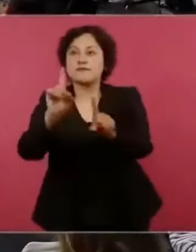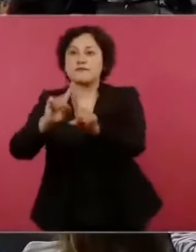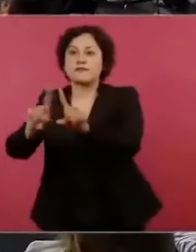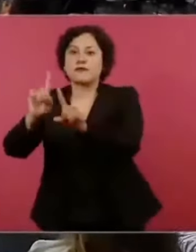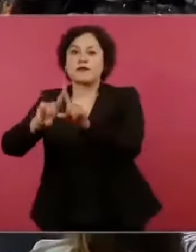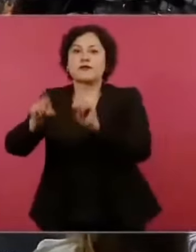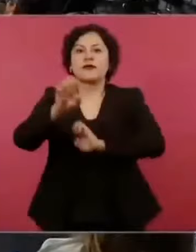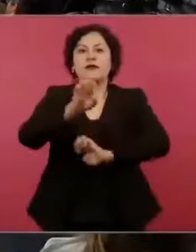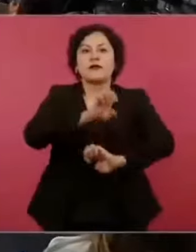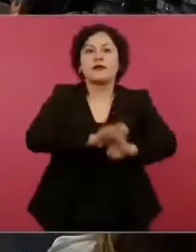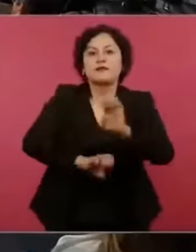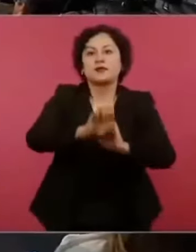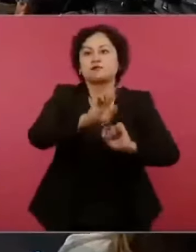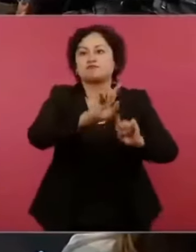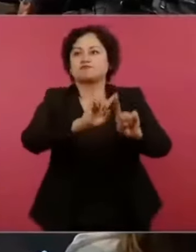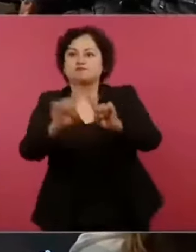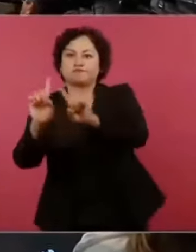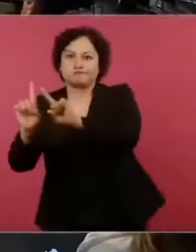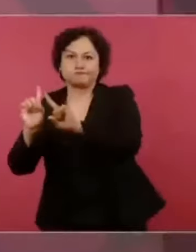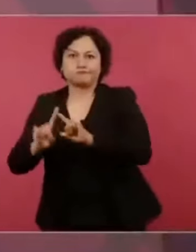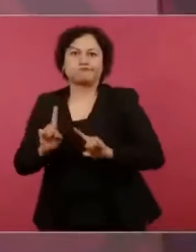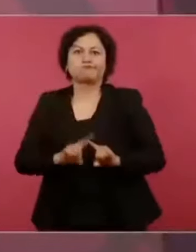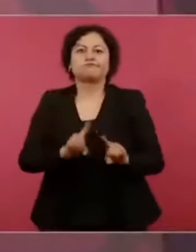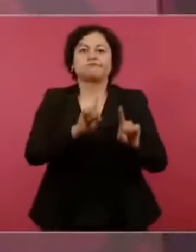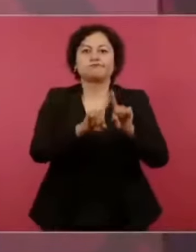la campaña de AMLO?